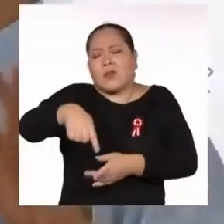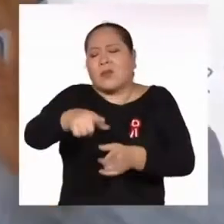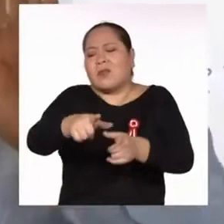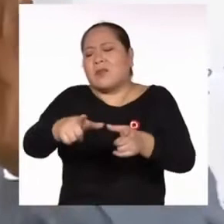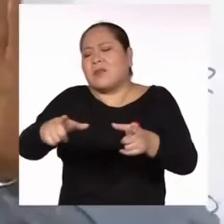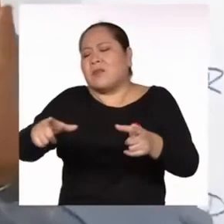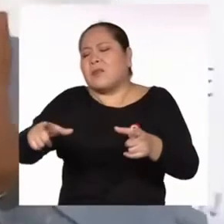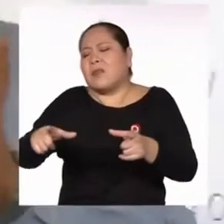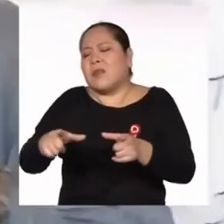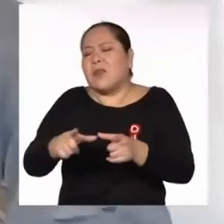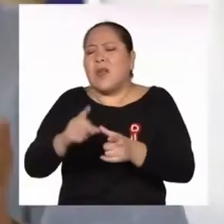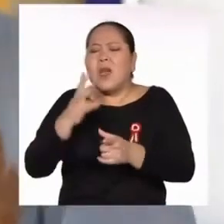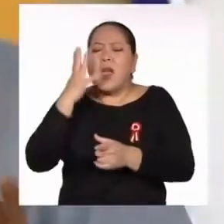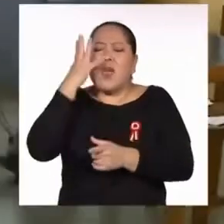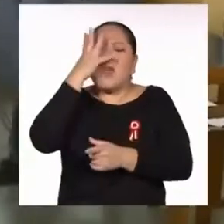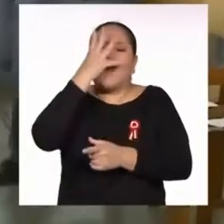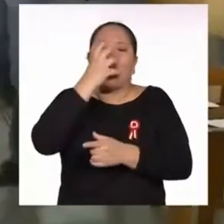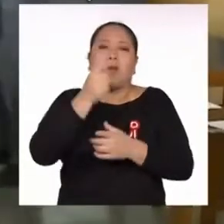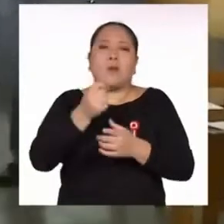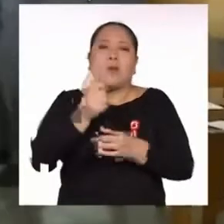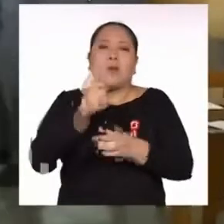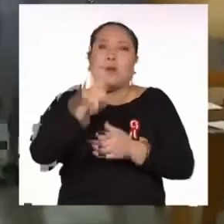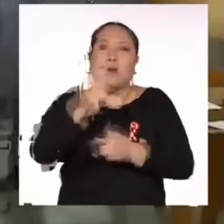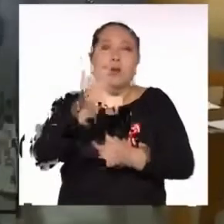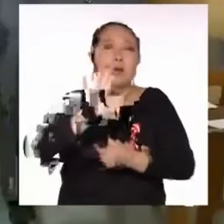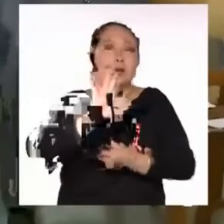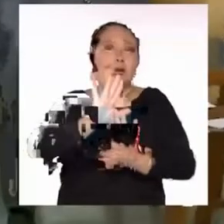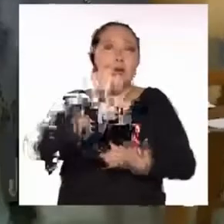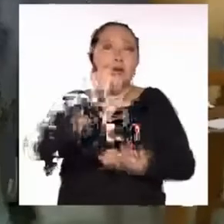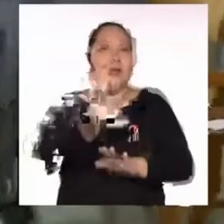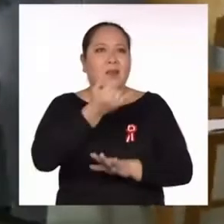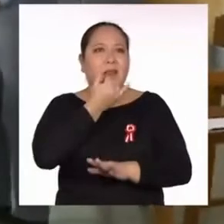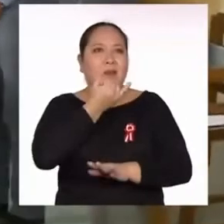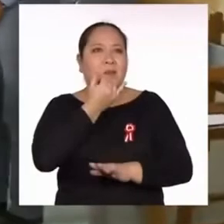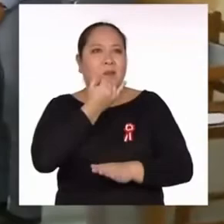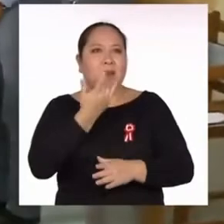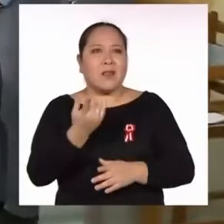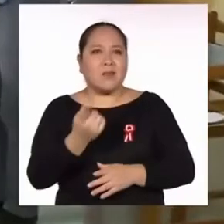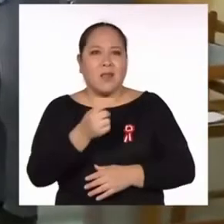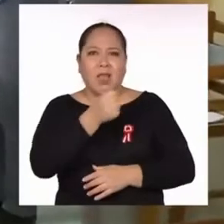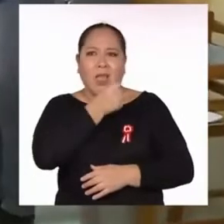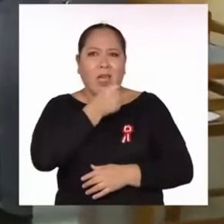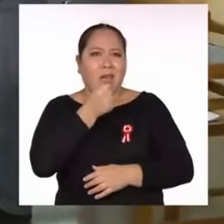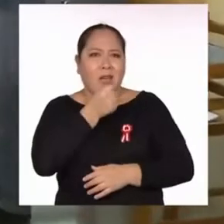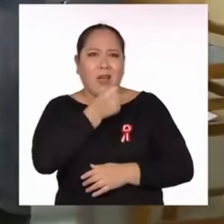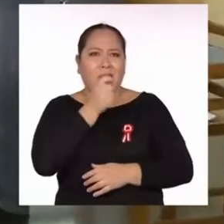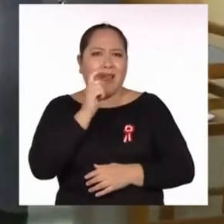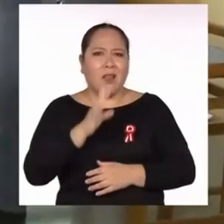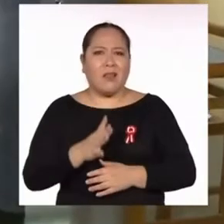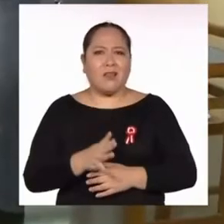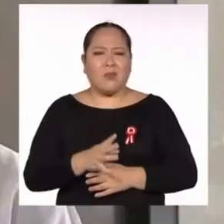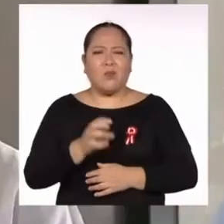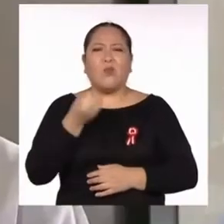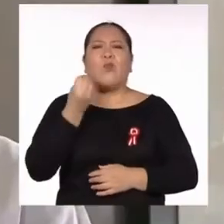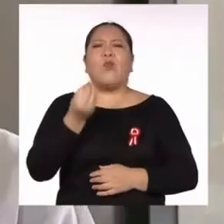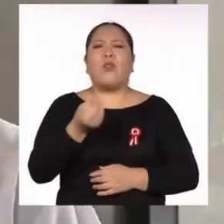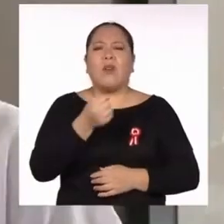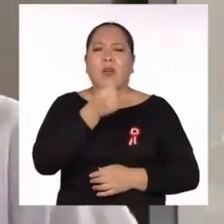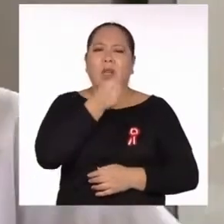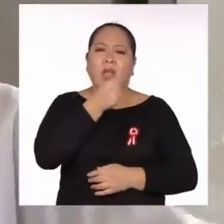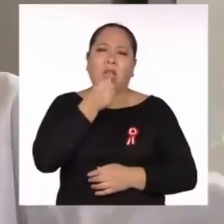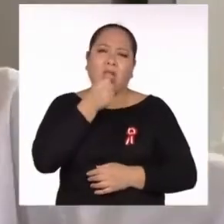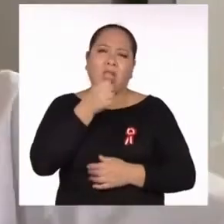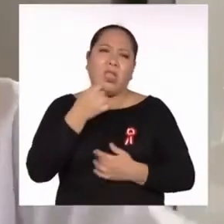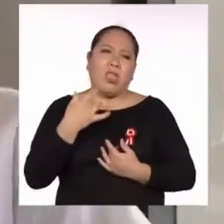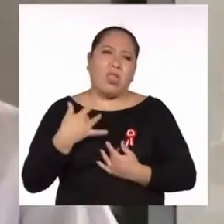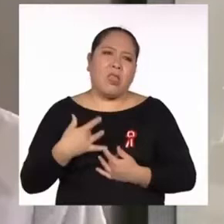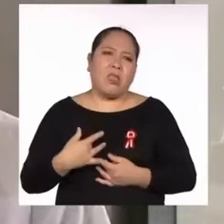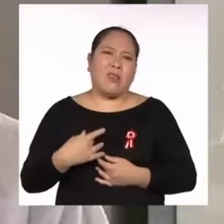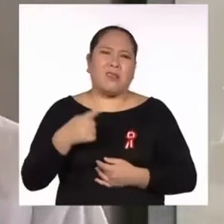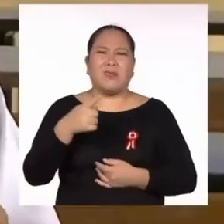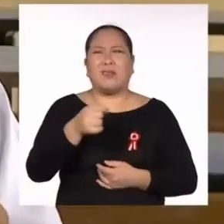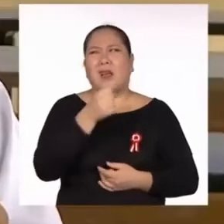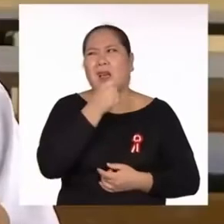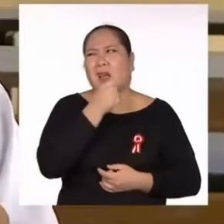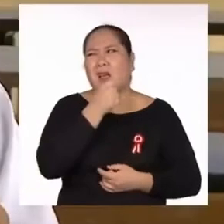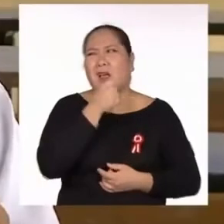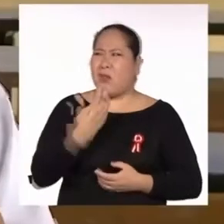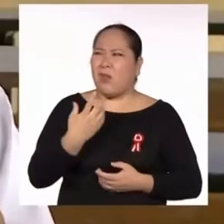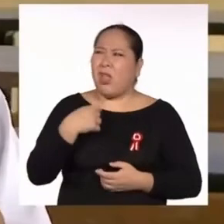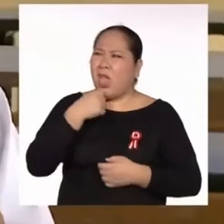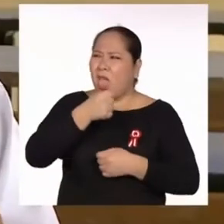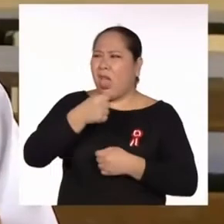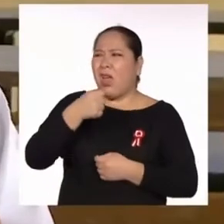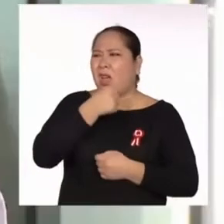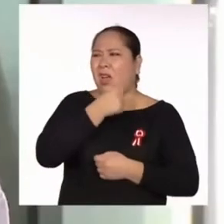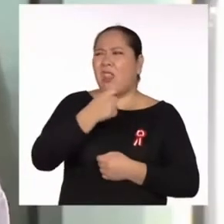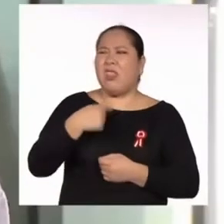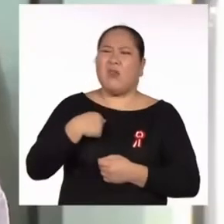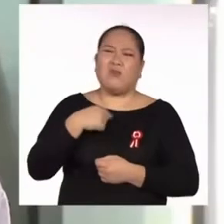chico chico par en par en par que nos encanta porque están cantando así protesta casa canta mi abuelito y